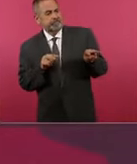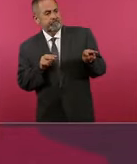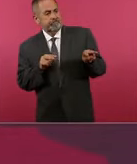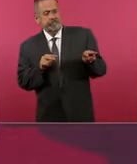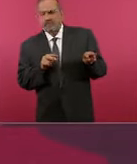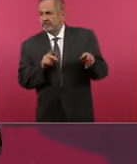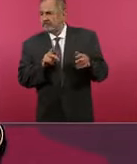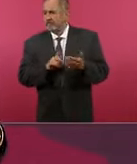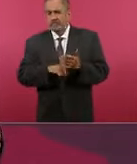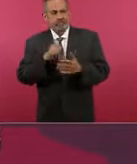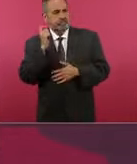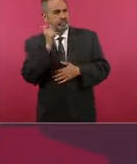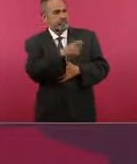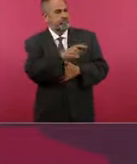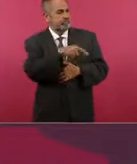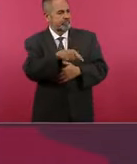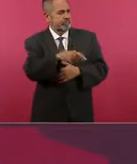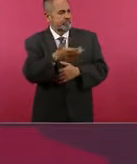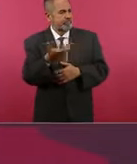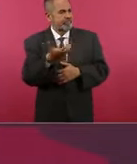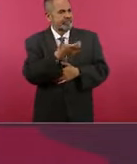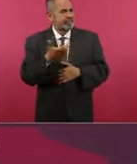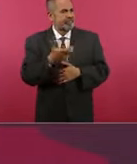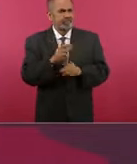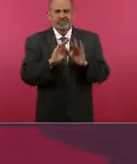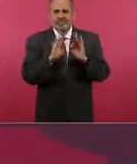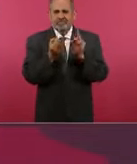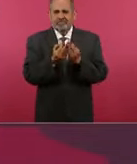cómo es el modus operandi